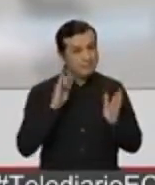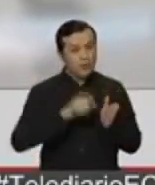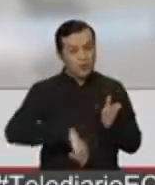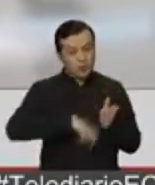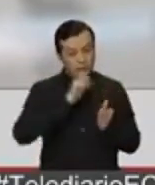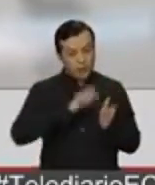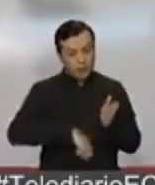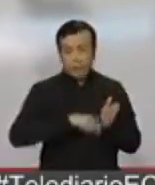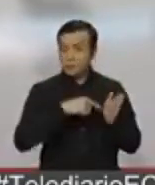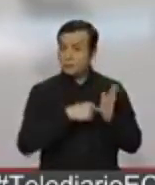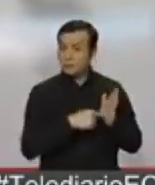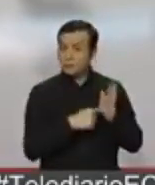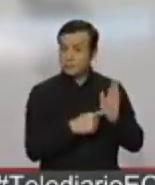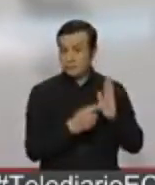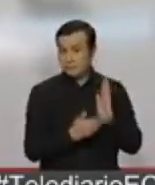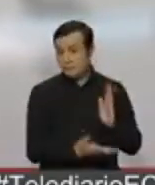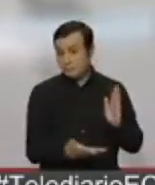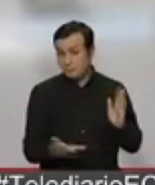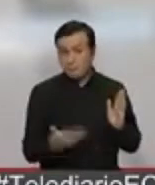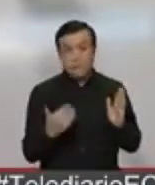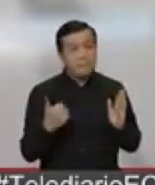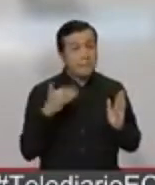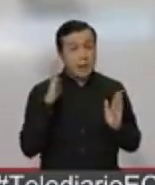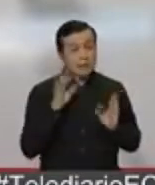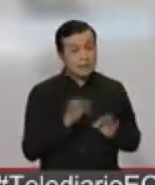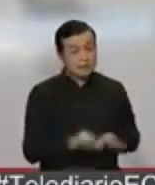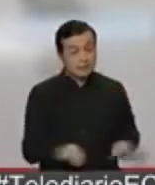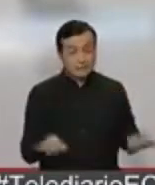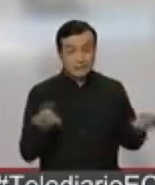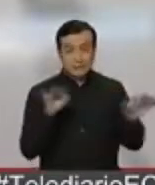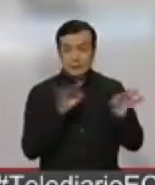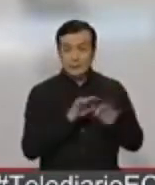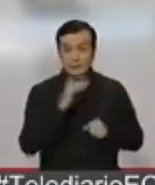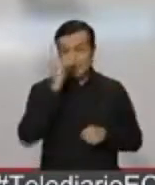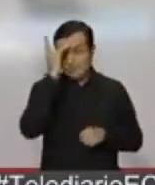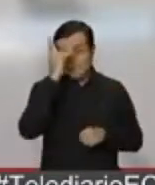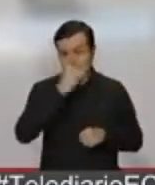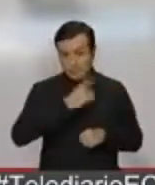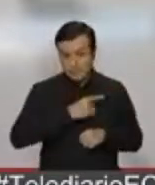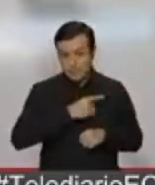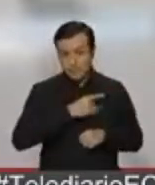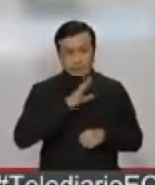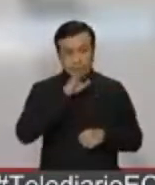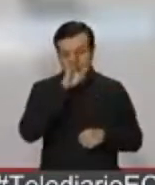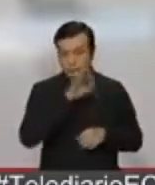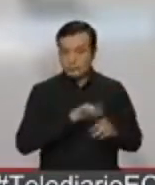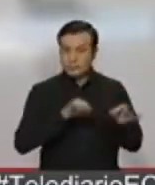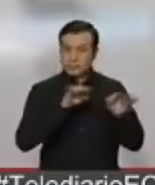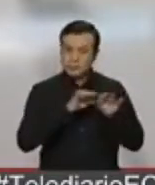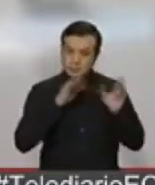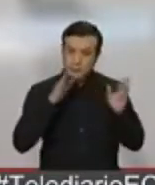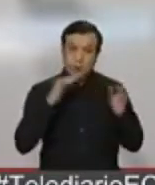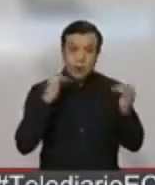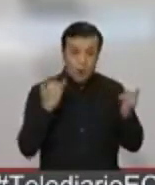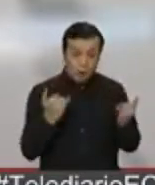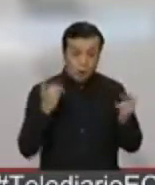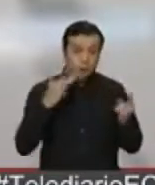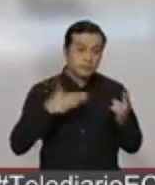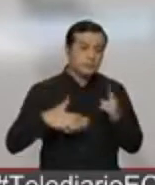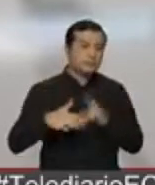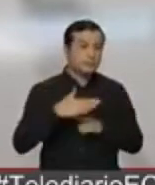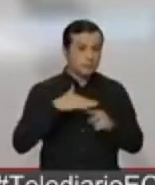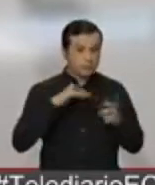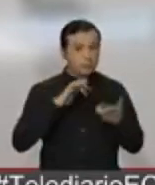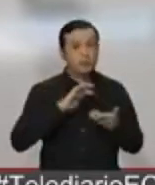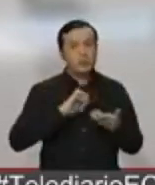pero más allá de eso es entender que las decisiones que se están tomando es evidentemente por el difícil momento fiscal que